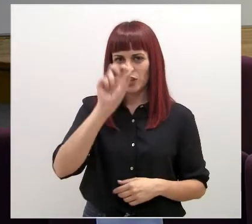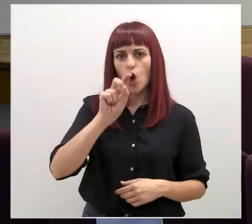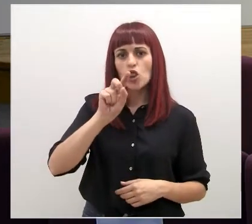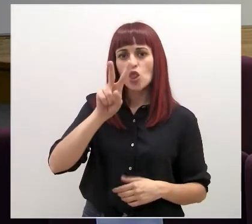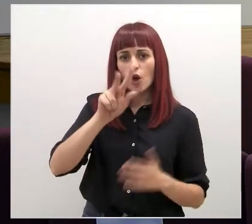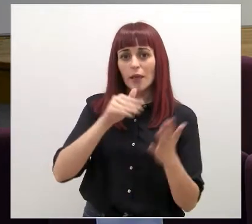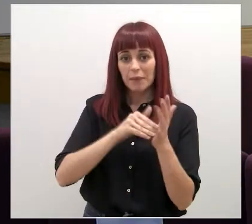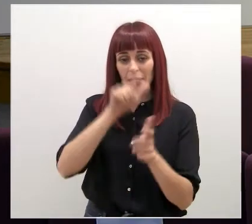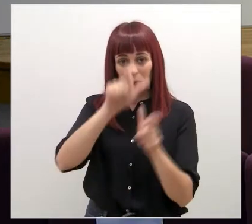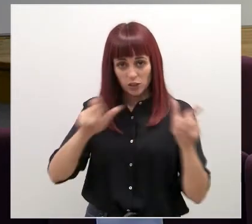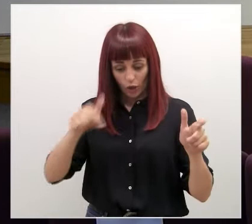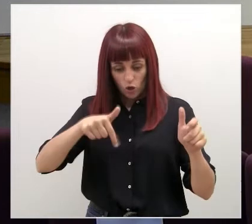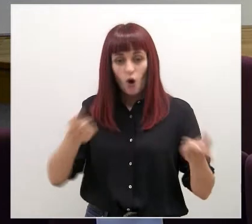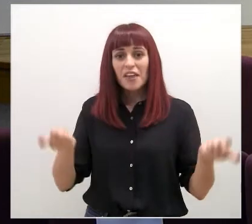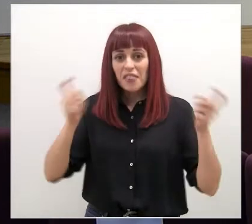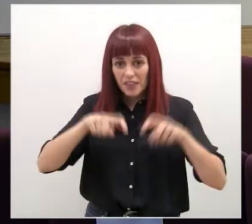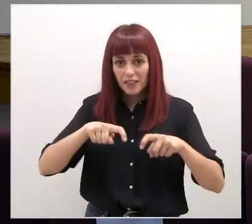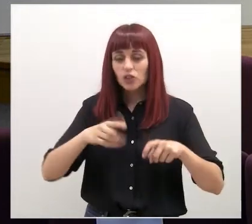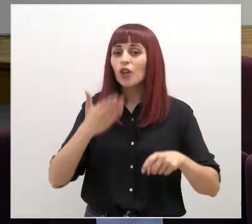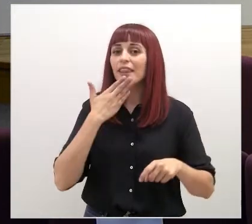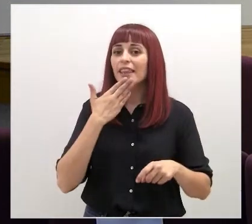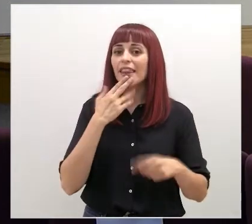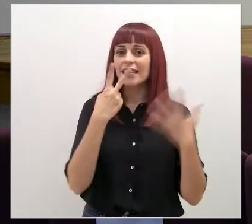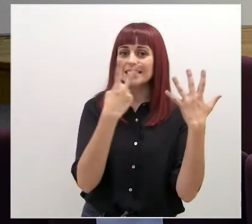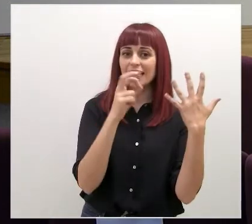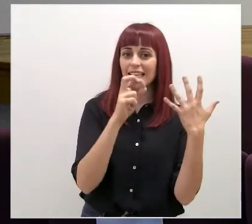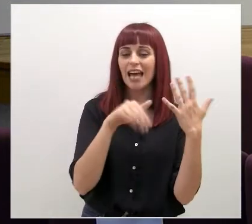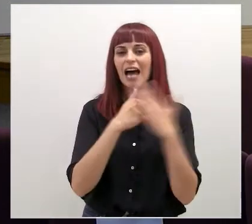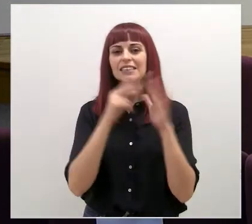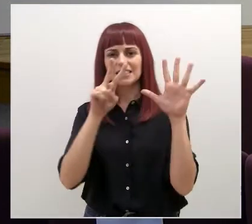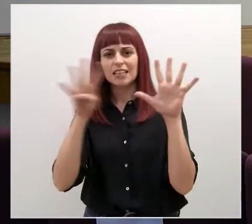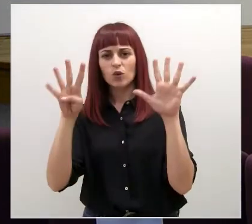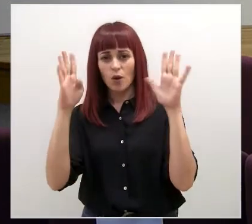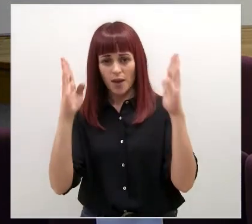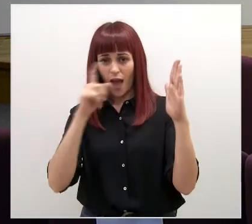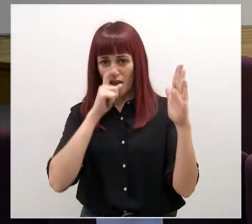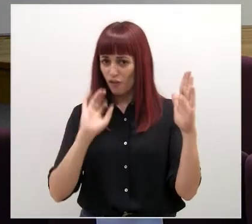12.000 personas que están citadas hoy son del grupo de edad de entre 70 y 79 años.